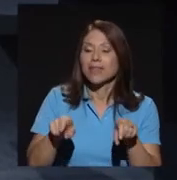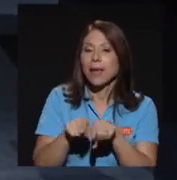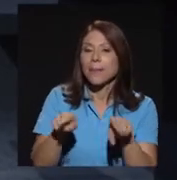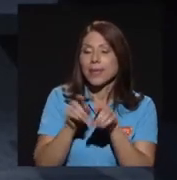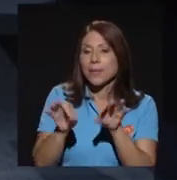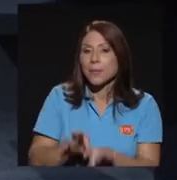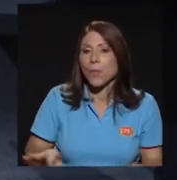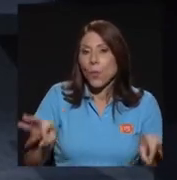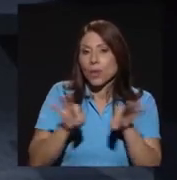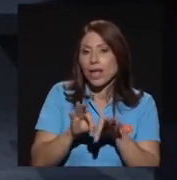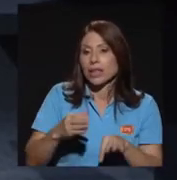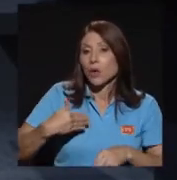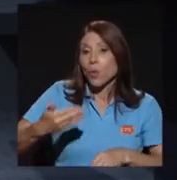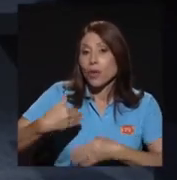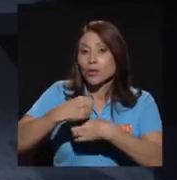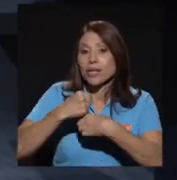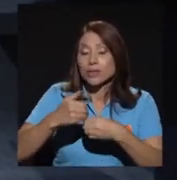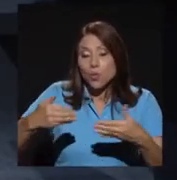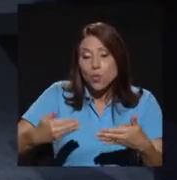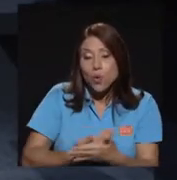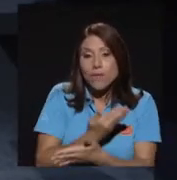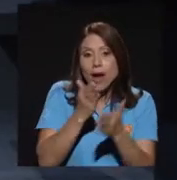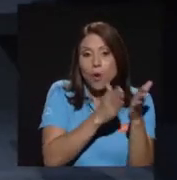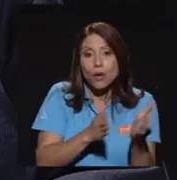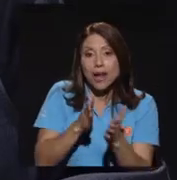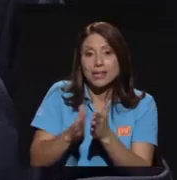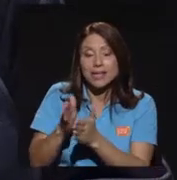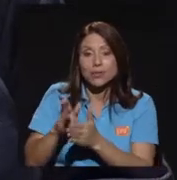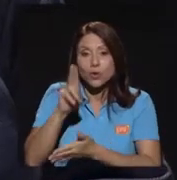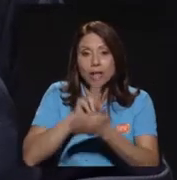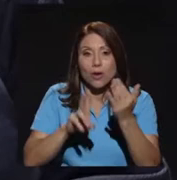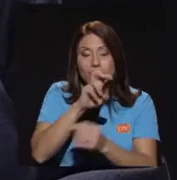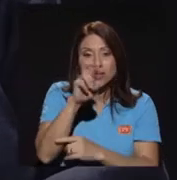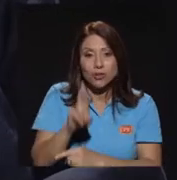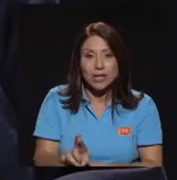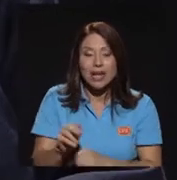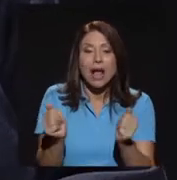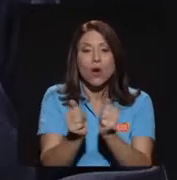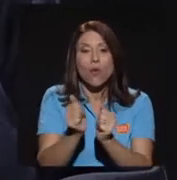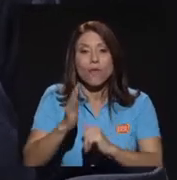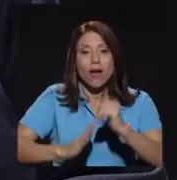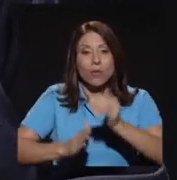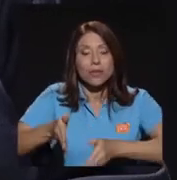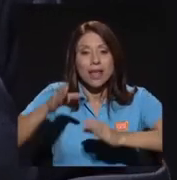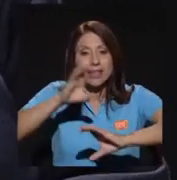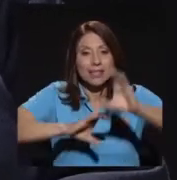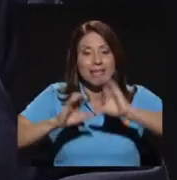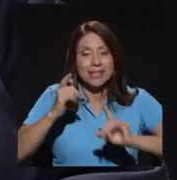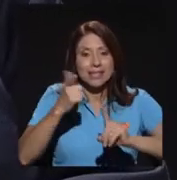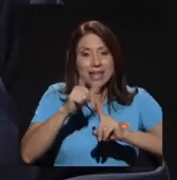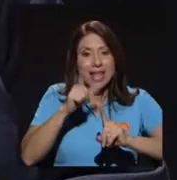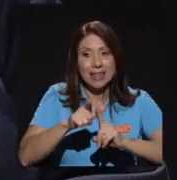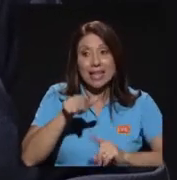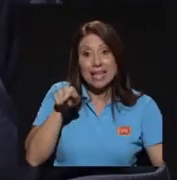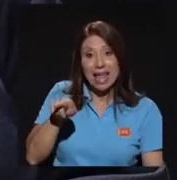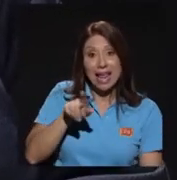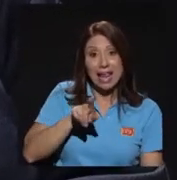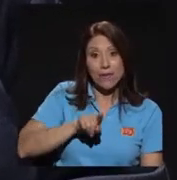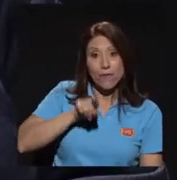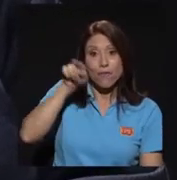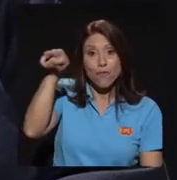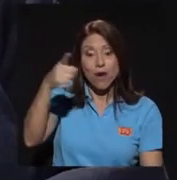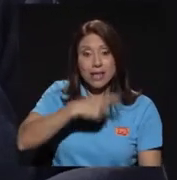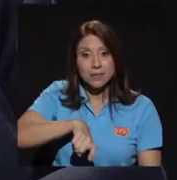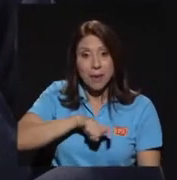nueva organización de la universidad costa rica con la facultad de ciencias letras el fue españa como cierto cuando pepe